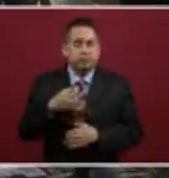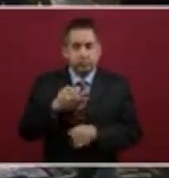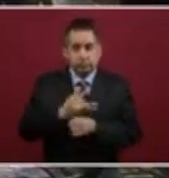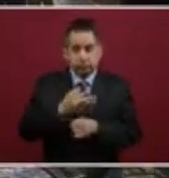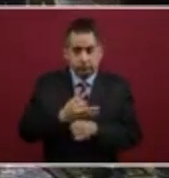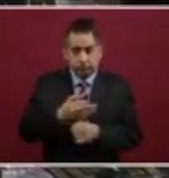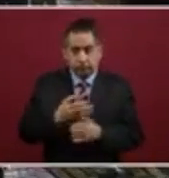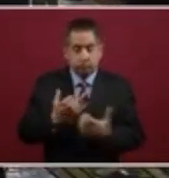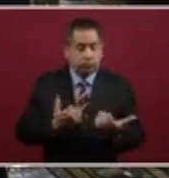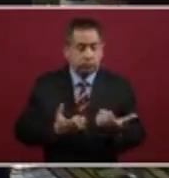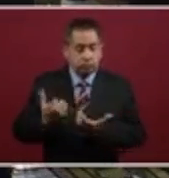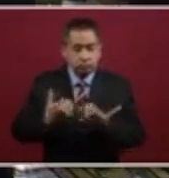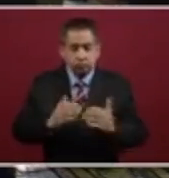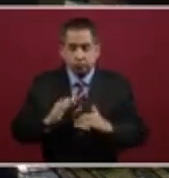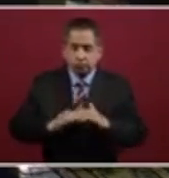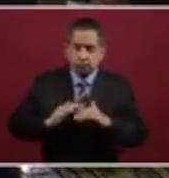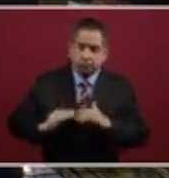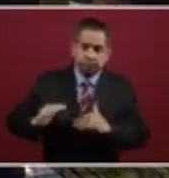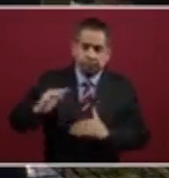el comercio